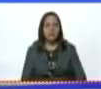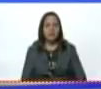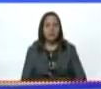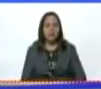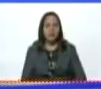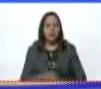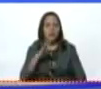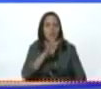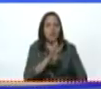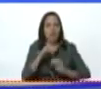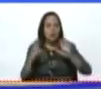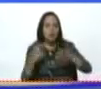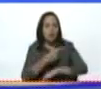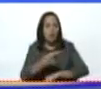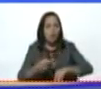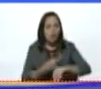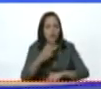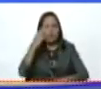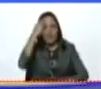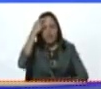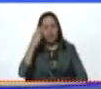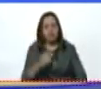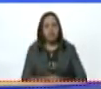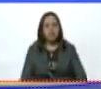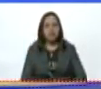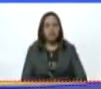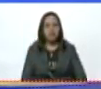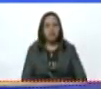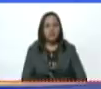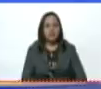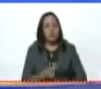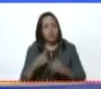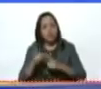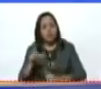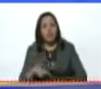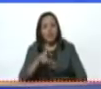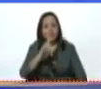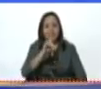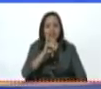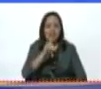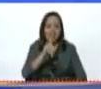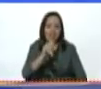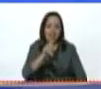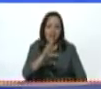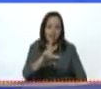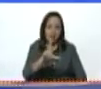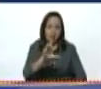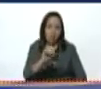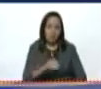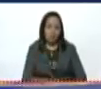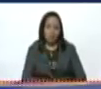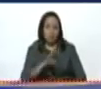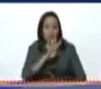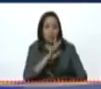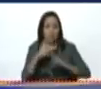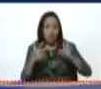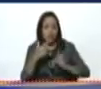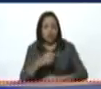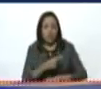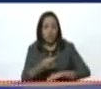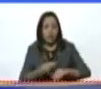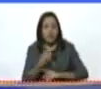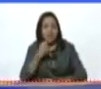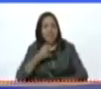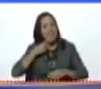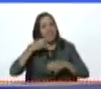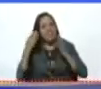48 horas, Tarek, Didalco, Castro Soteldo, 48 horas, para que me digan la verdad